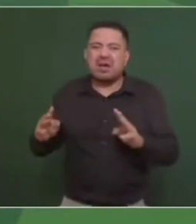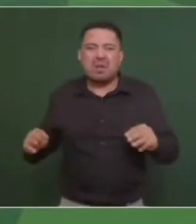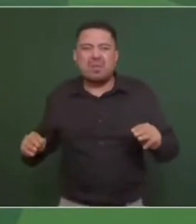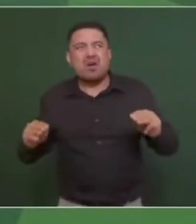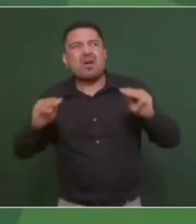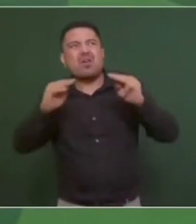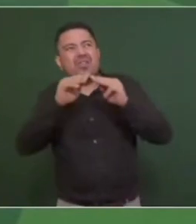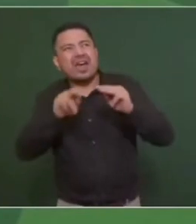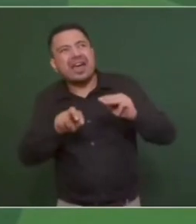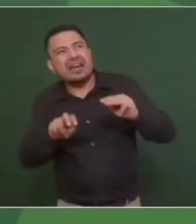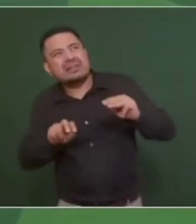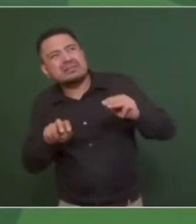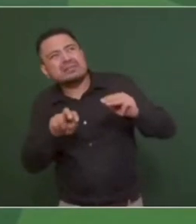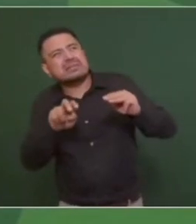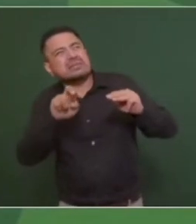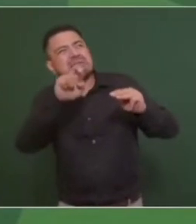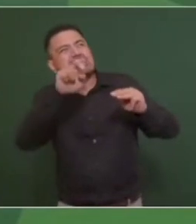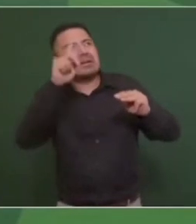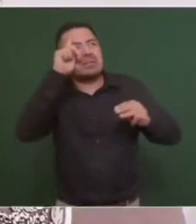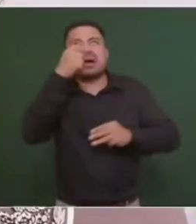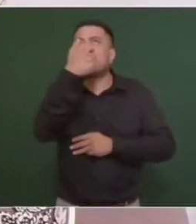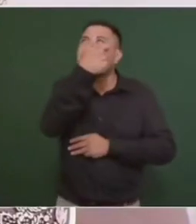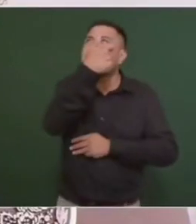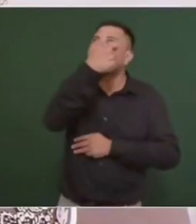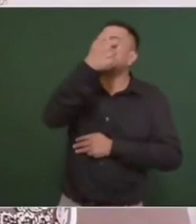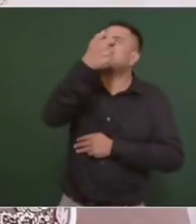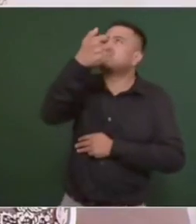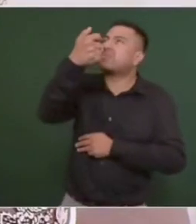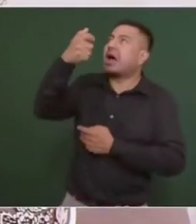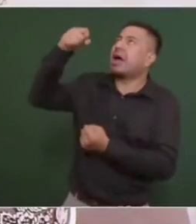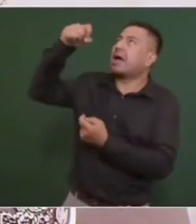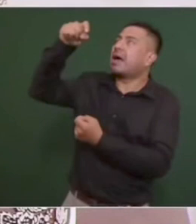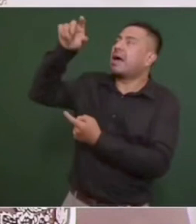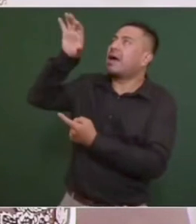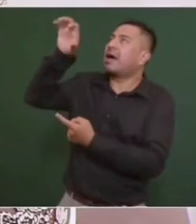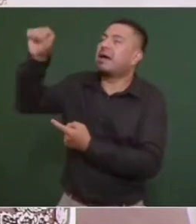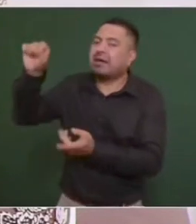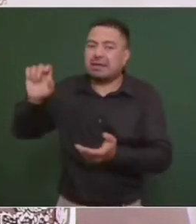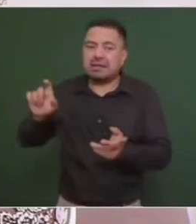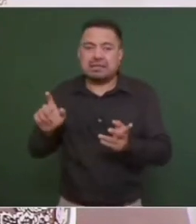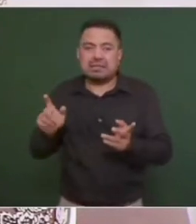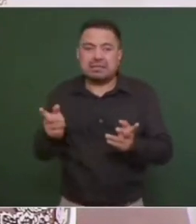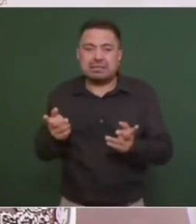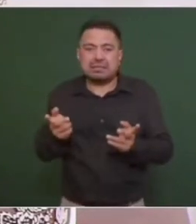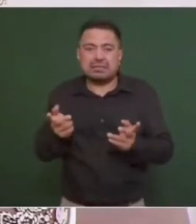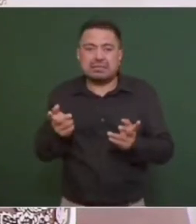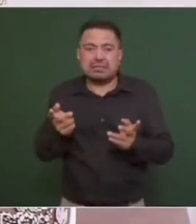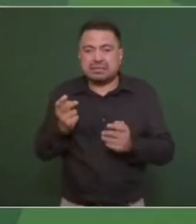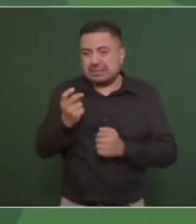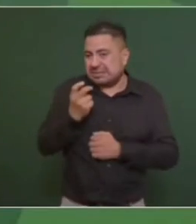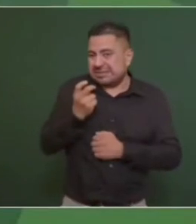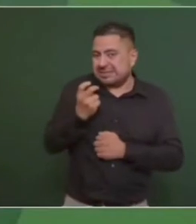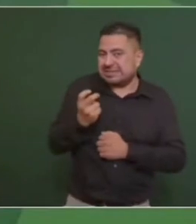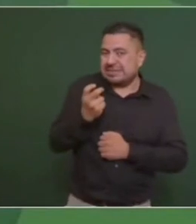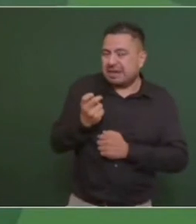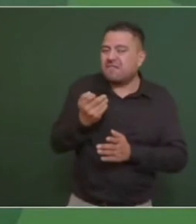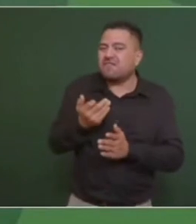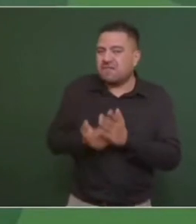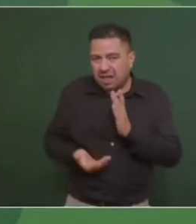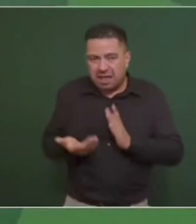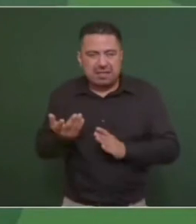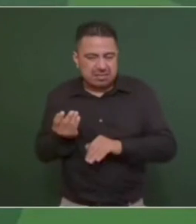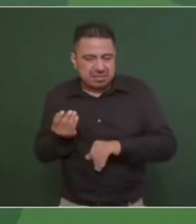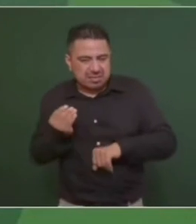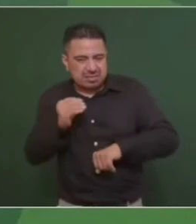subiéndolas para encontrar la ansiada señal entonces esa es una asignatura pendiente